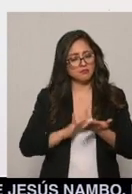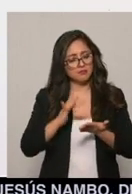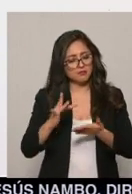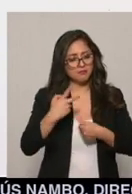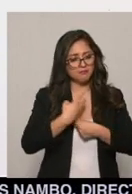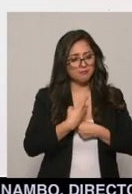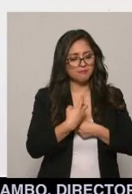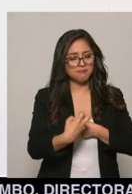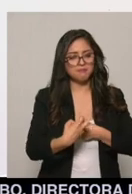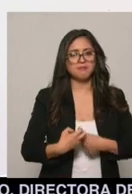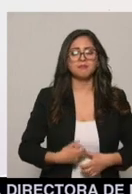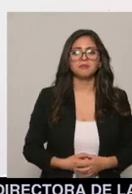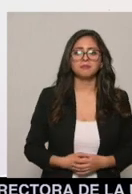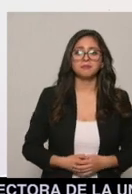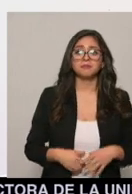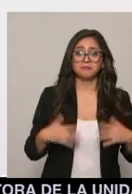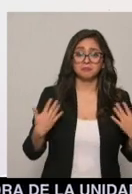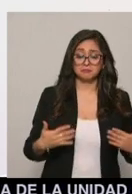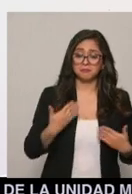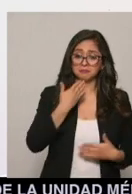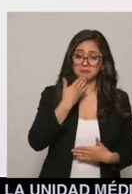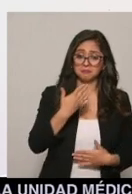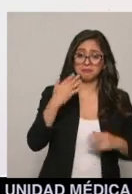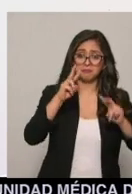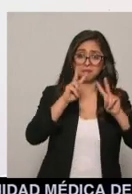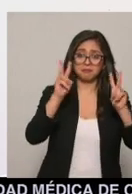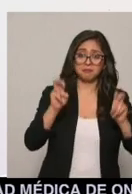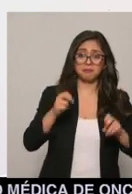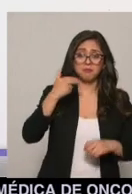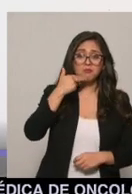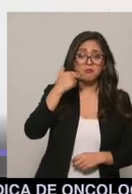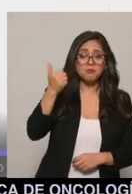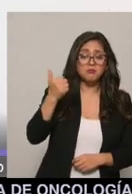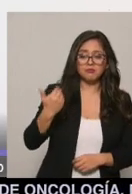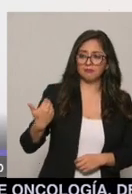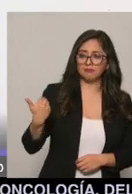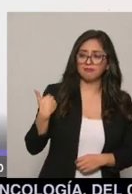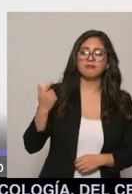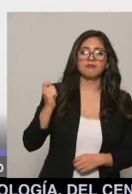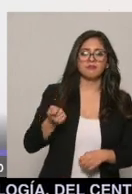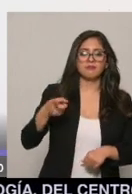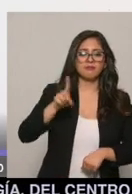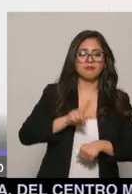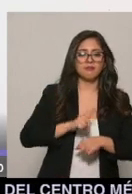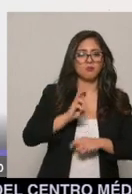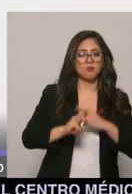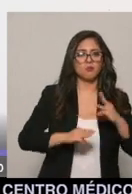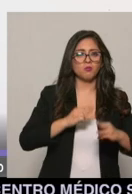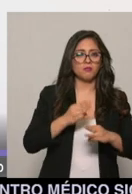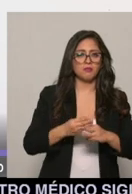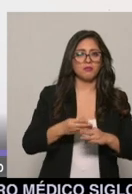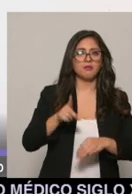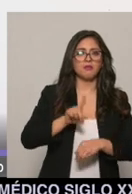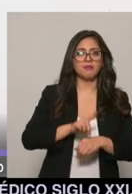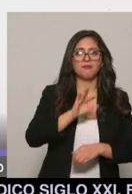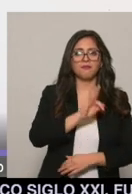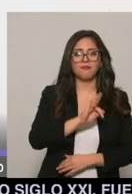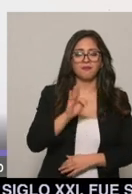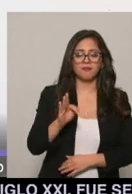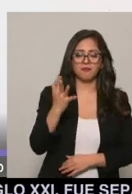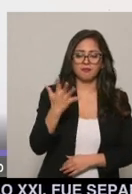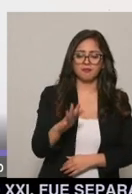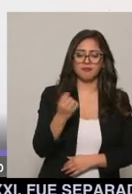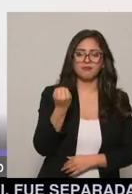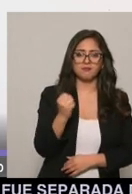toman en cuenta el tema del suicidio. Recientemente fue el Día Mundial, el día 10 de septiembre, y bueno, pues